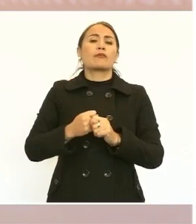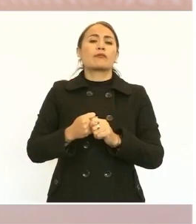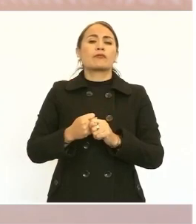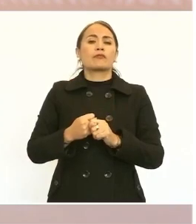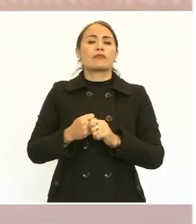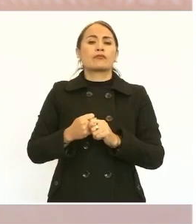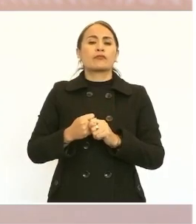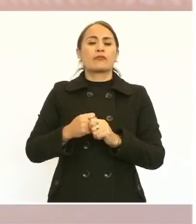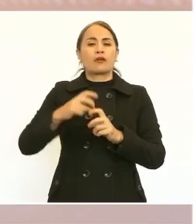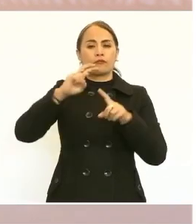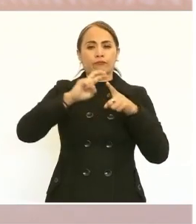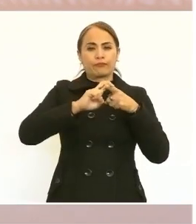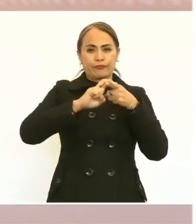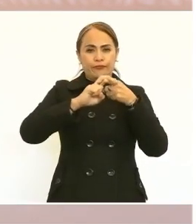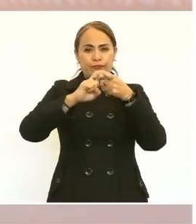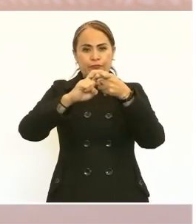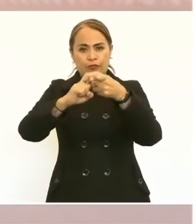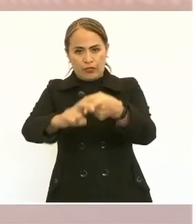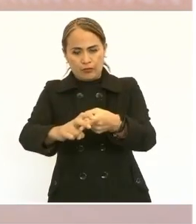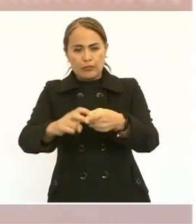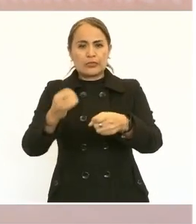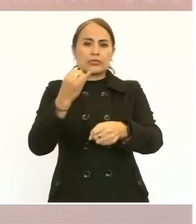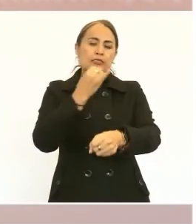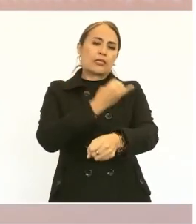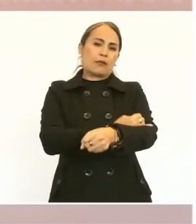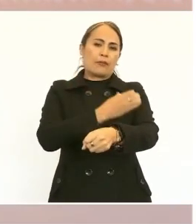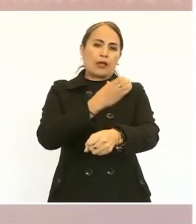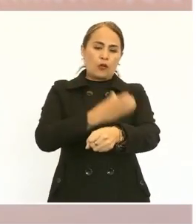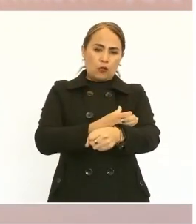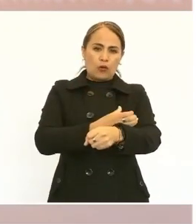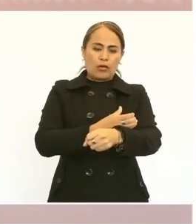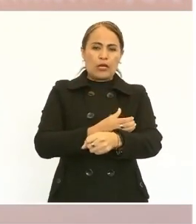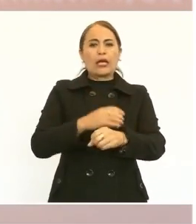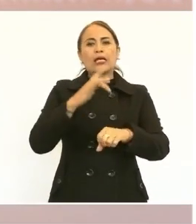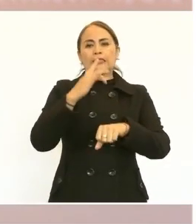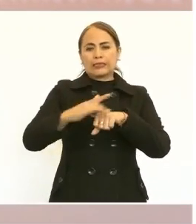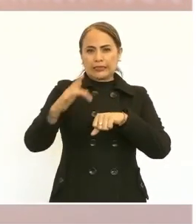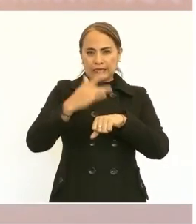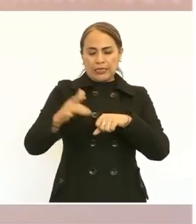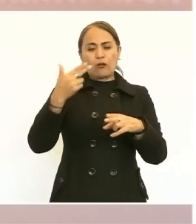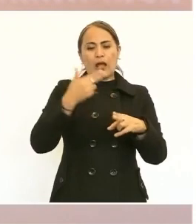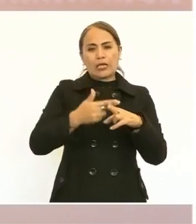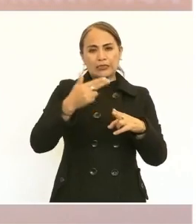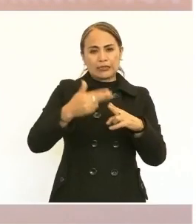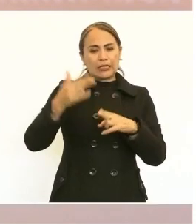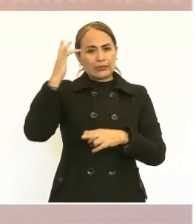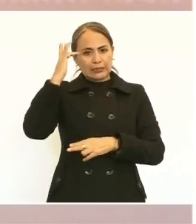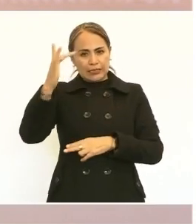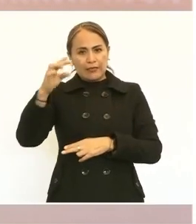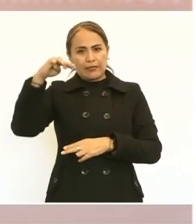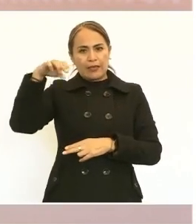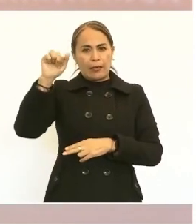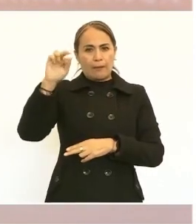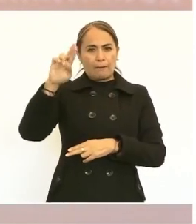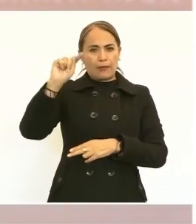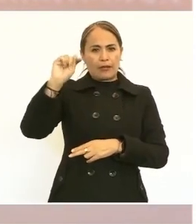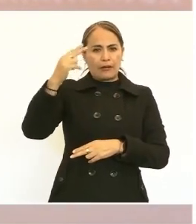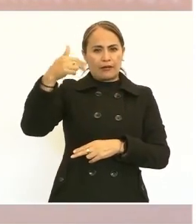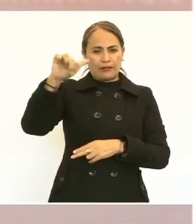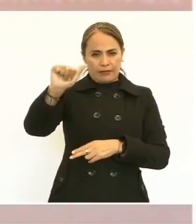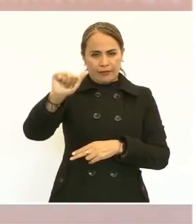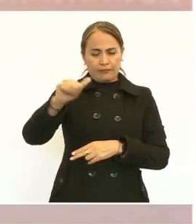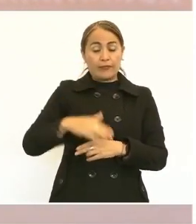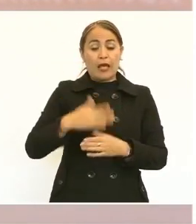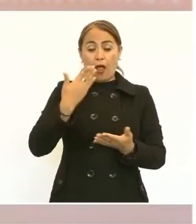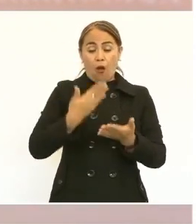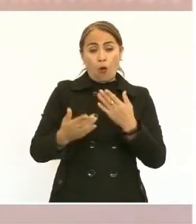desde Iztapaluca de Chalco hasta Santa Marta. Es un compromiso. Ya vamos a ir ahora